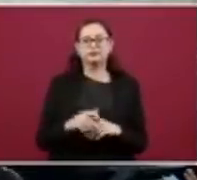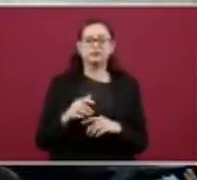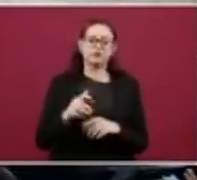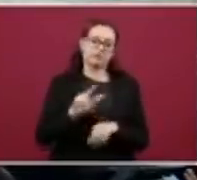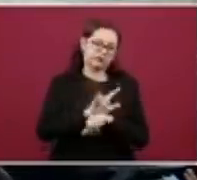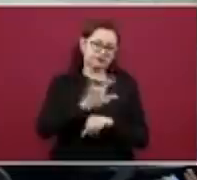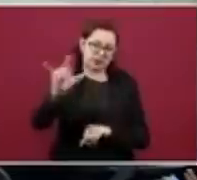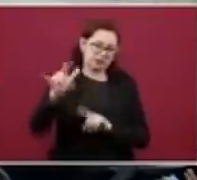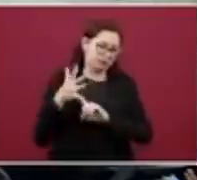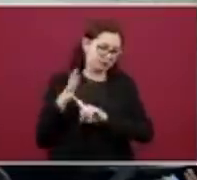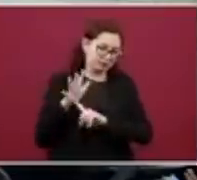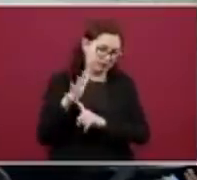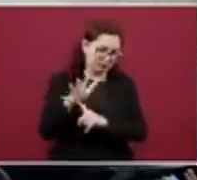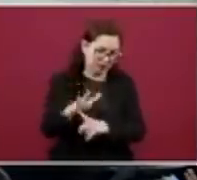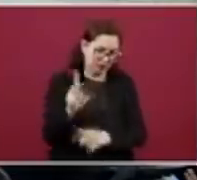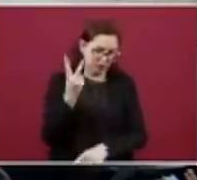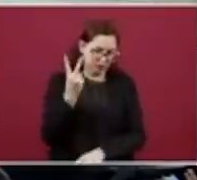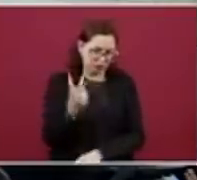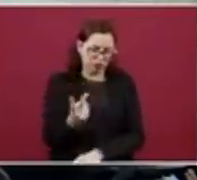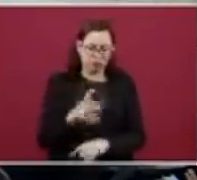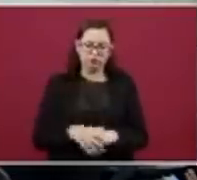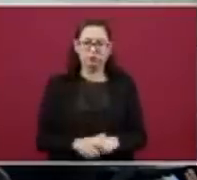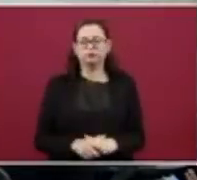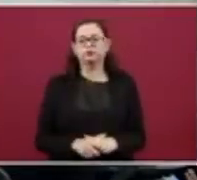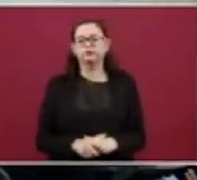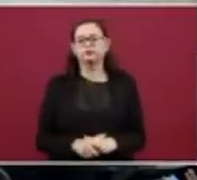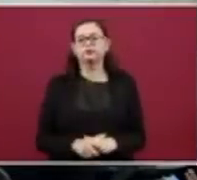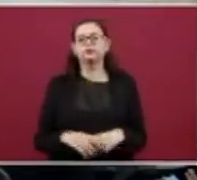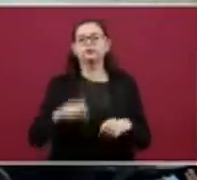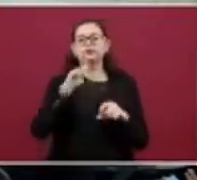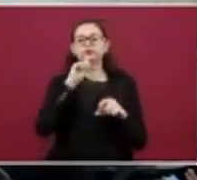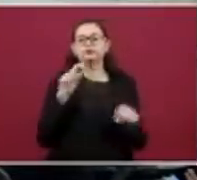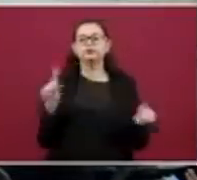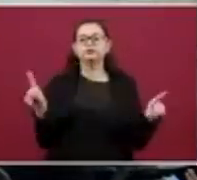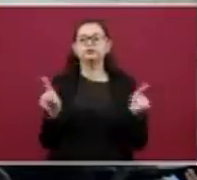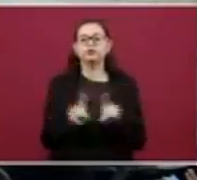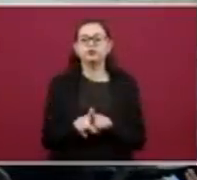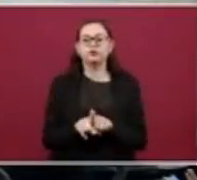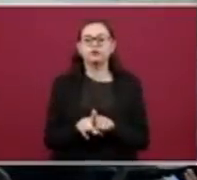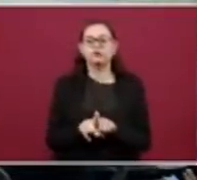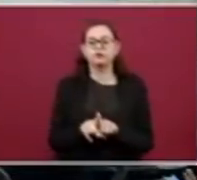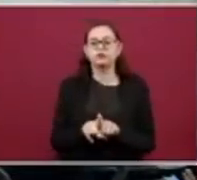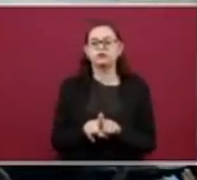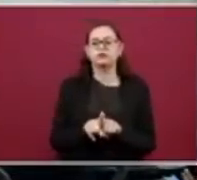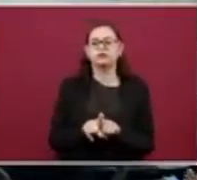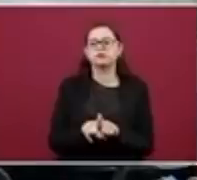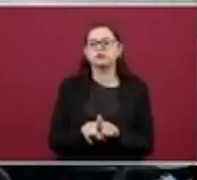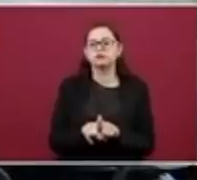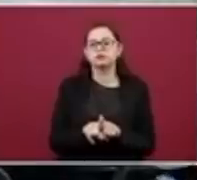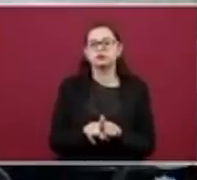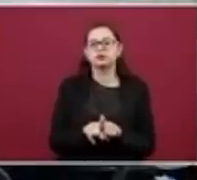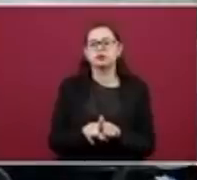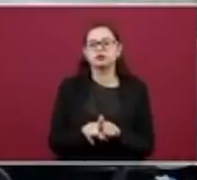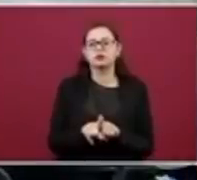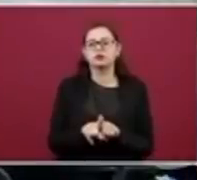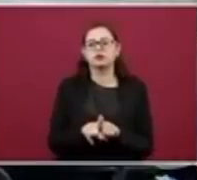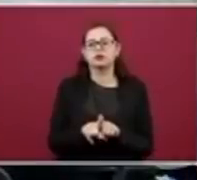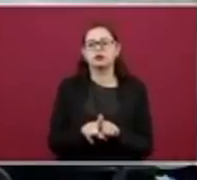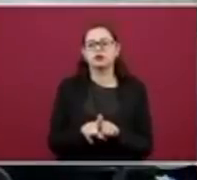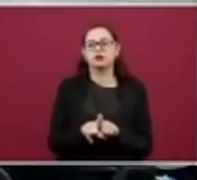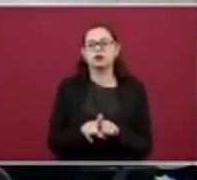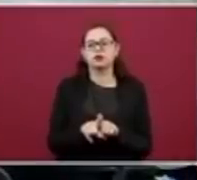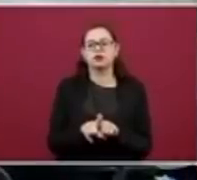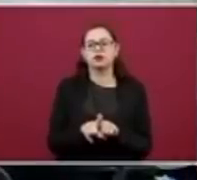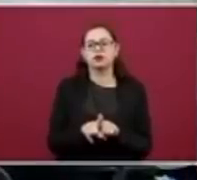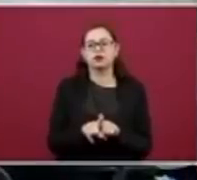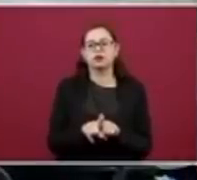aviones y helicópteros. Se van a incluir también algunos de los que